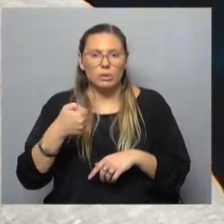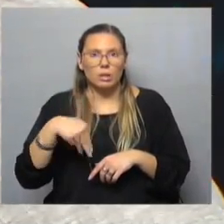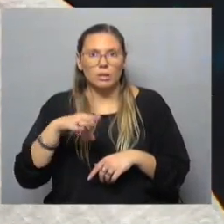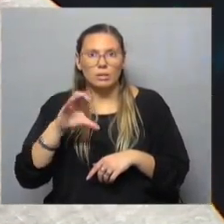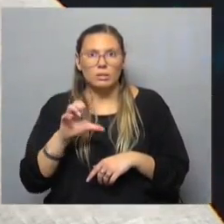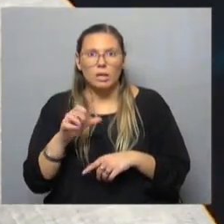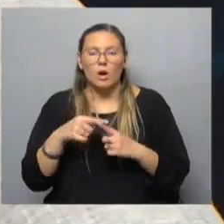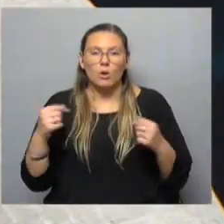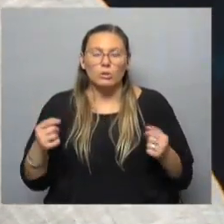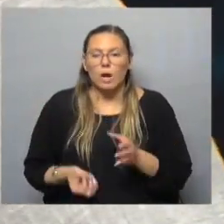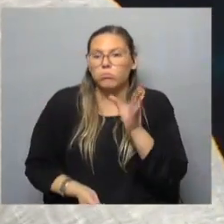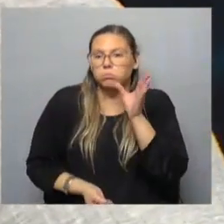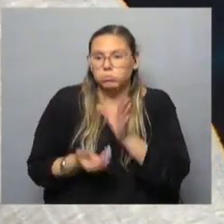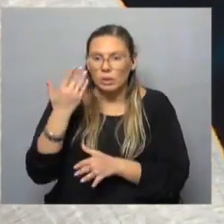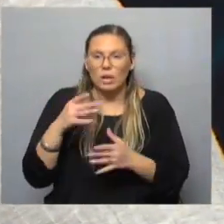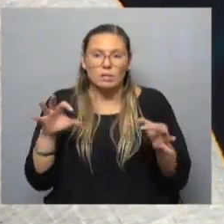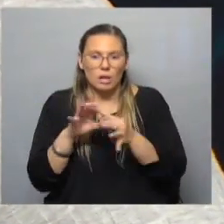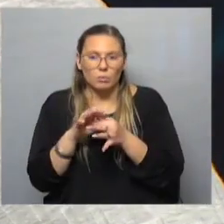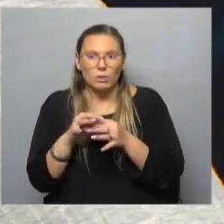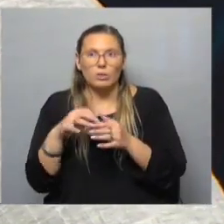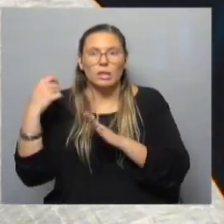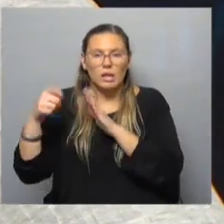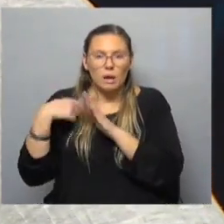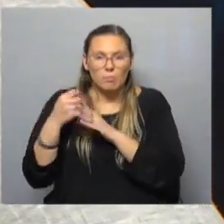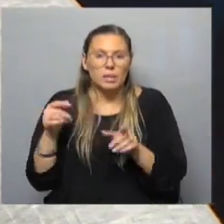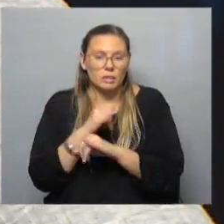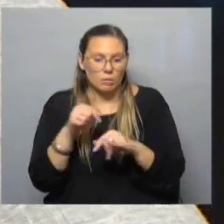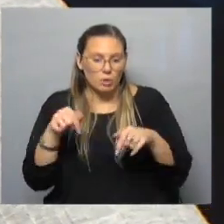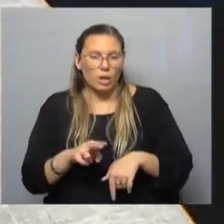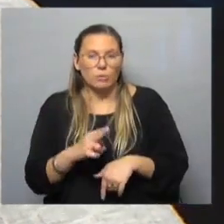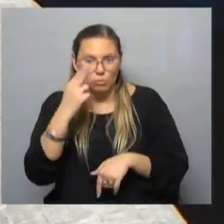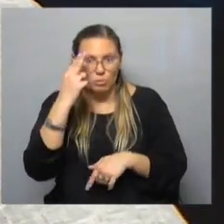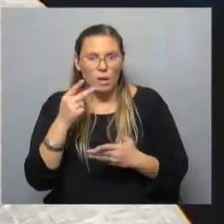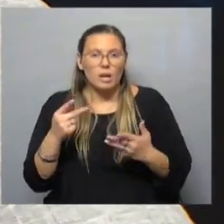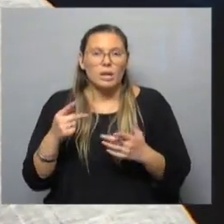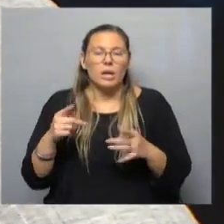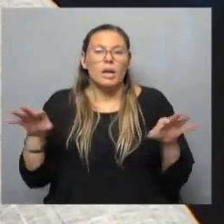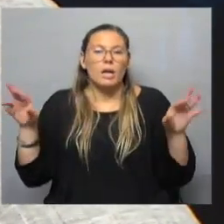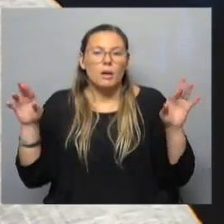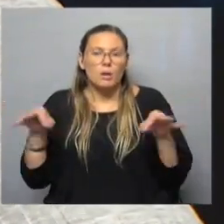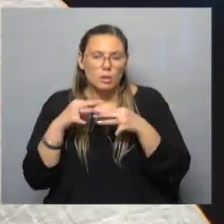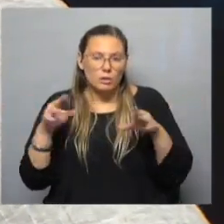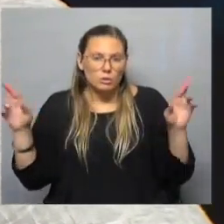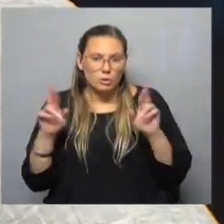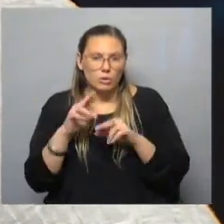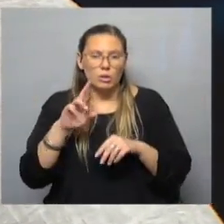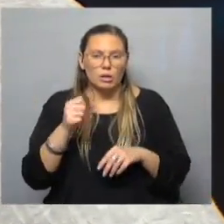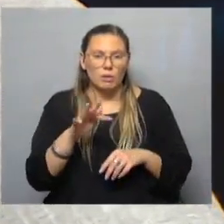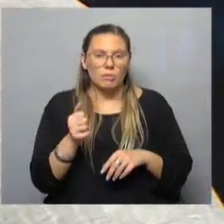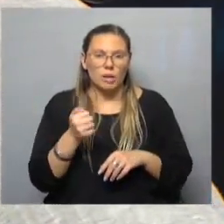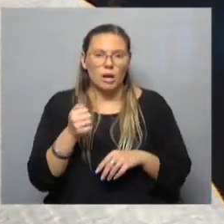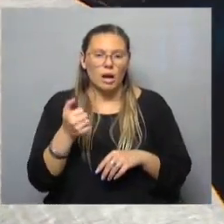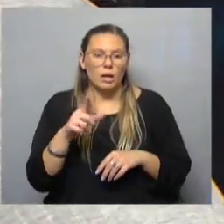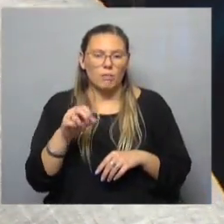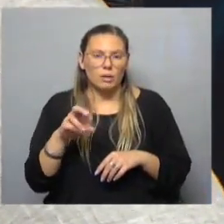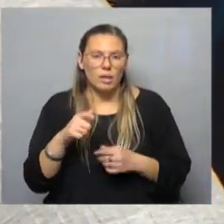muchas cosas de la unión, ¿no? Re lindas, y la peli se finalizó en Uruguay. Todo el diseño sonoro lo hizo Rafa Álvarez, sonista uruguayo, y